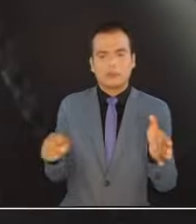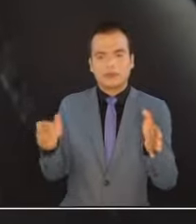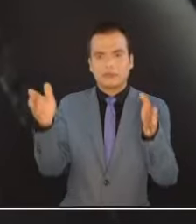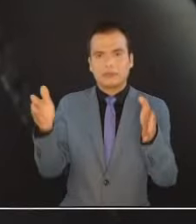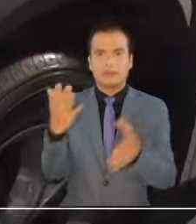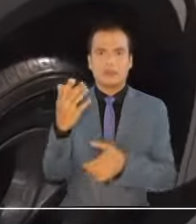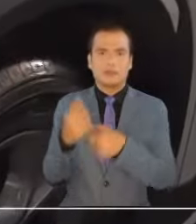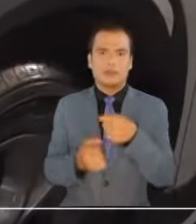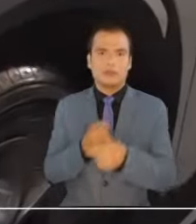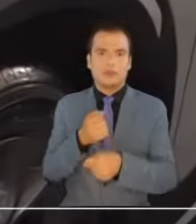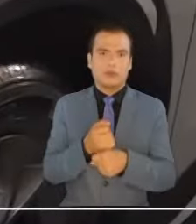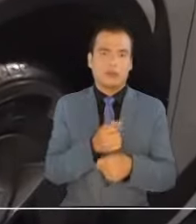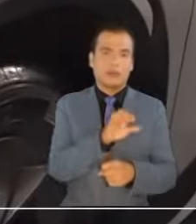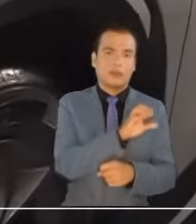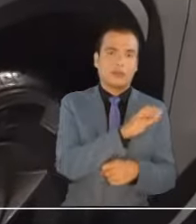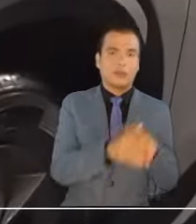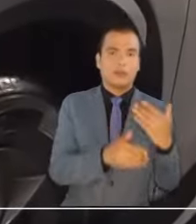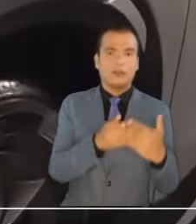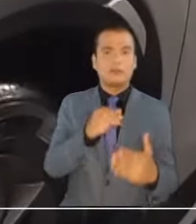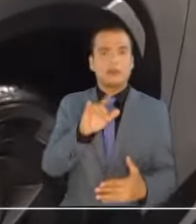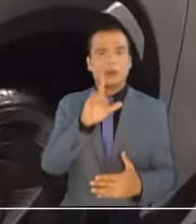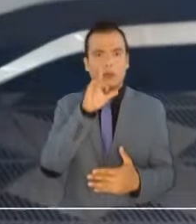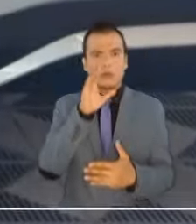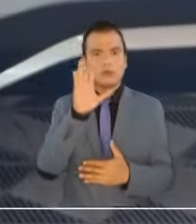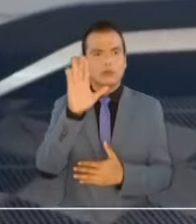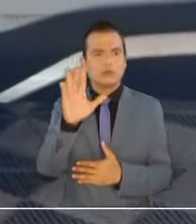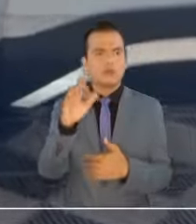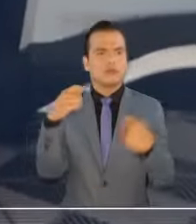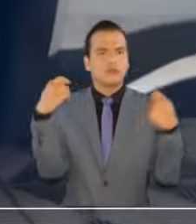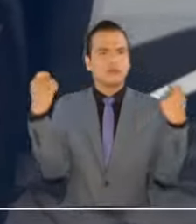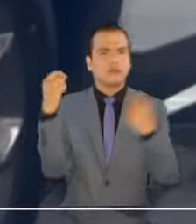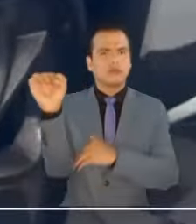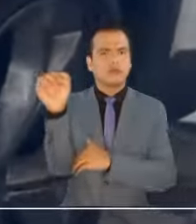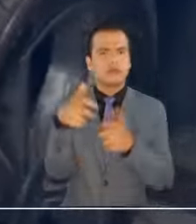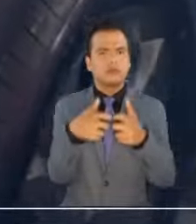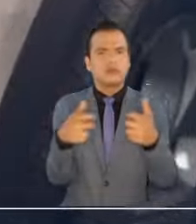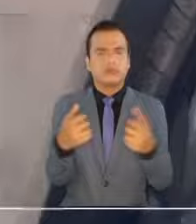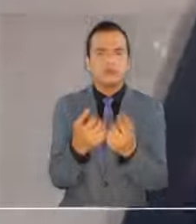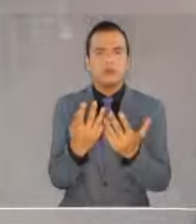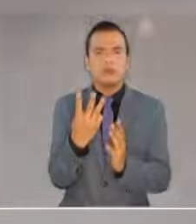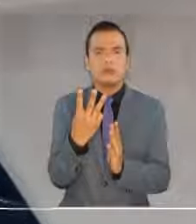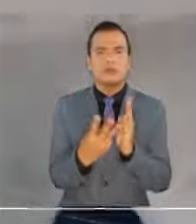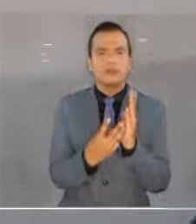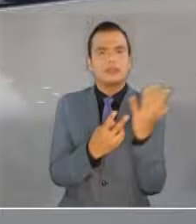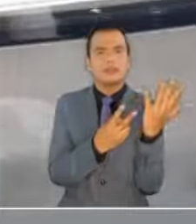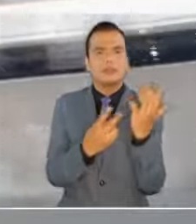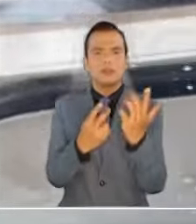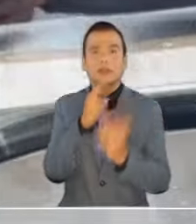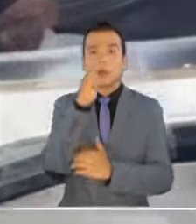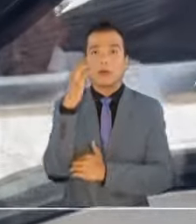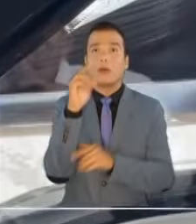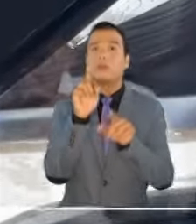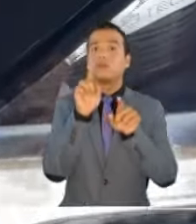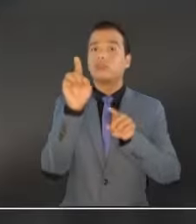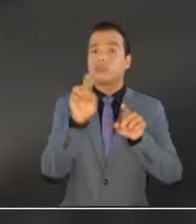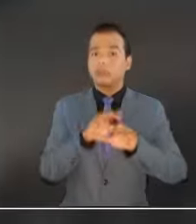registrado la venta de 3.178 vehículos eléctricos nuevos vendidos en todo el territorio nacional, lo que significó un aumento del